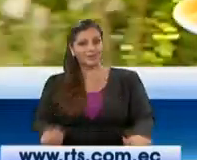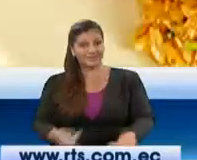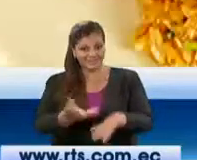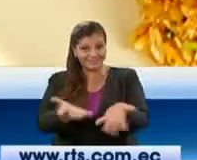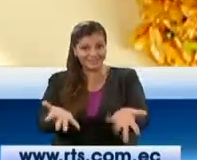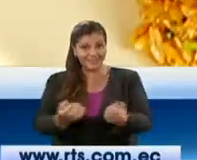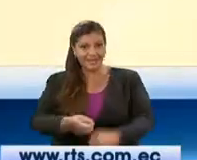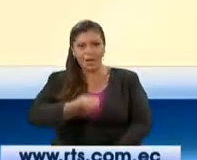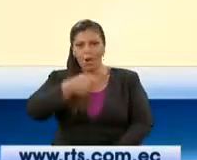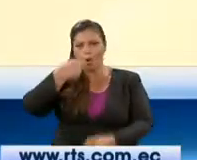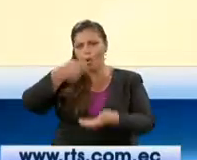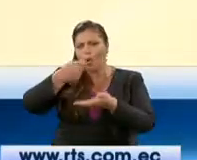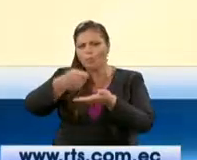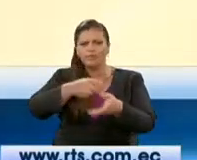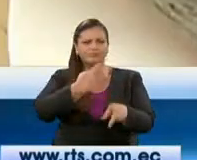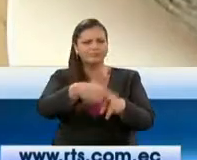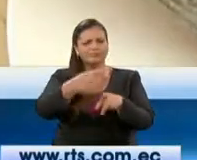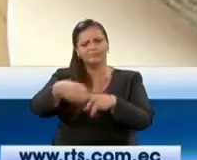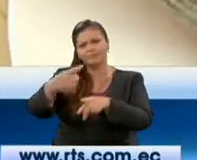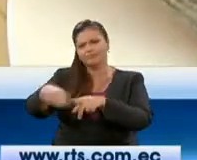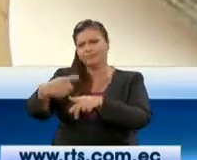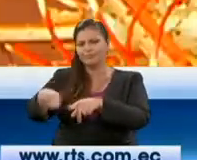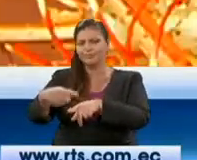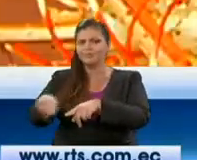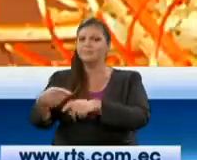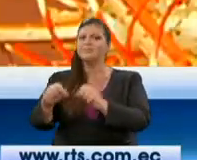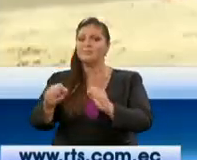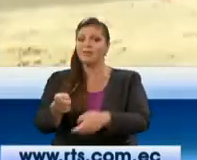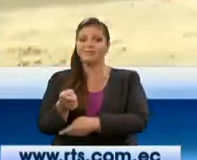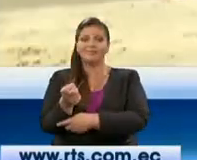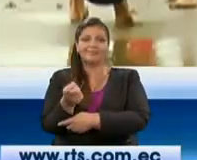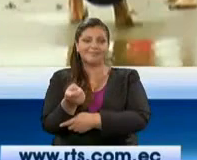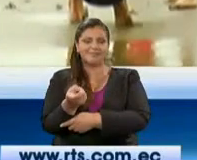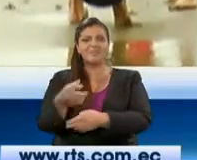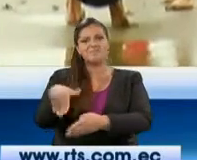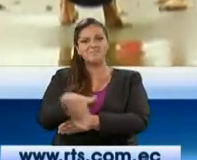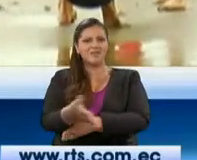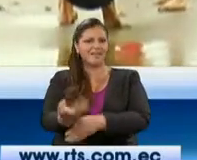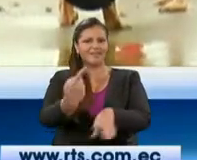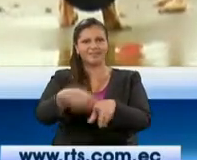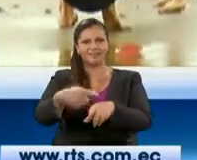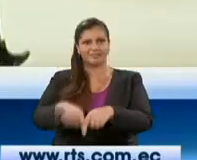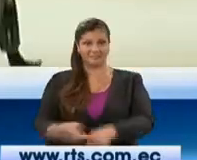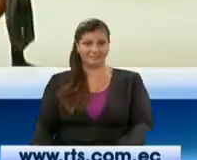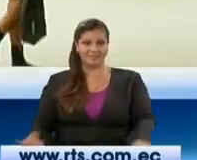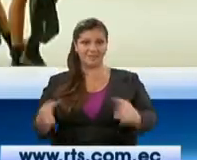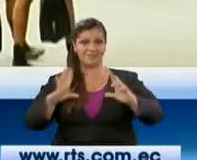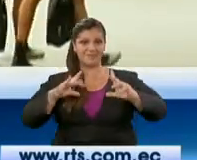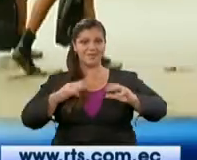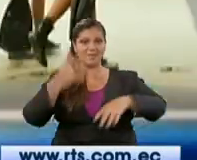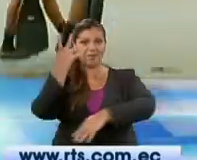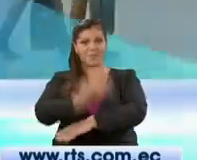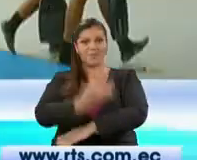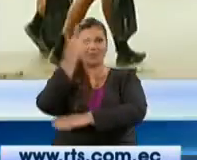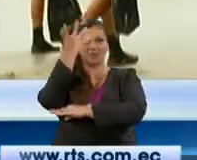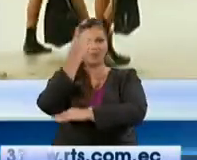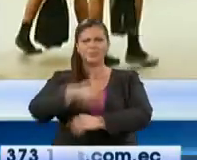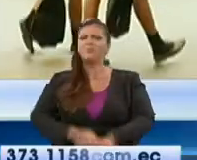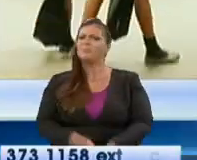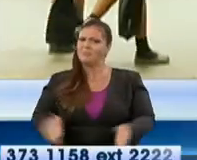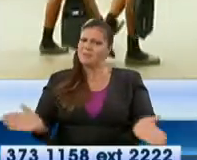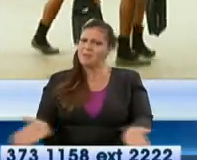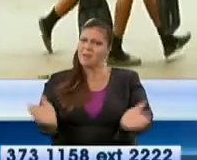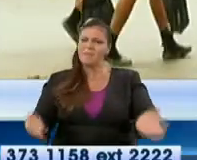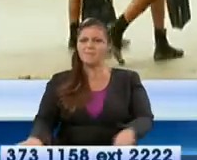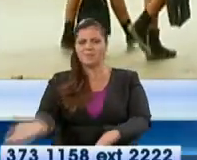gastronomía, donde los mariscos son sus principales ingredientes. Tenemos 4 días de feriado. Y uno de los puntos que estamos promocionando